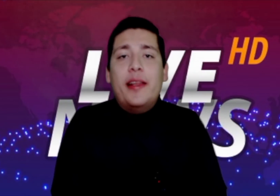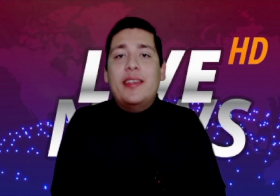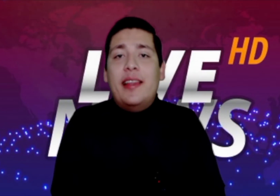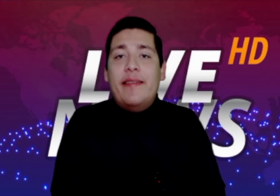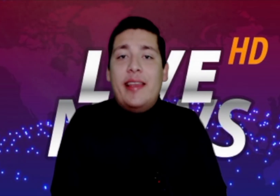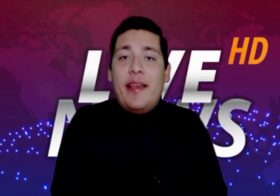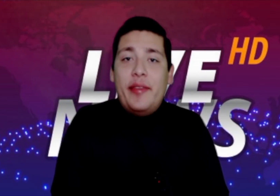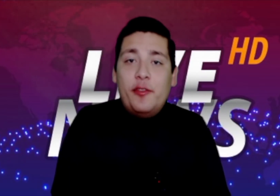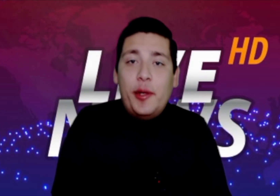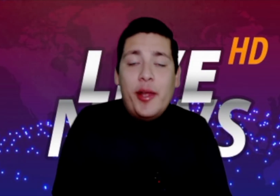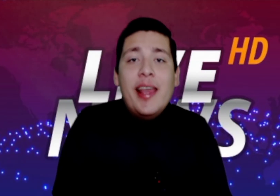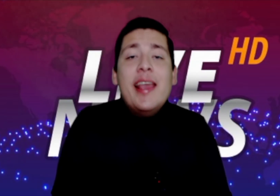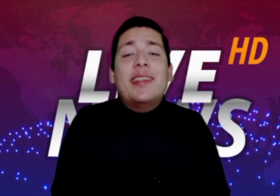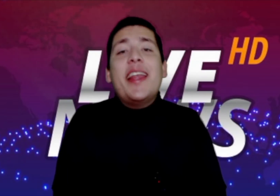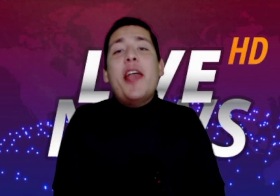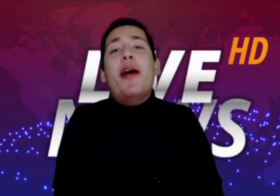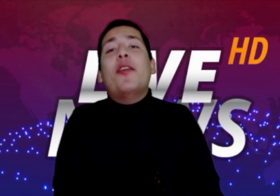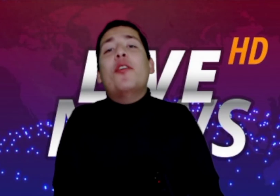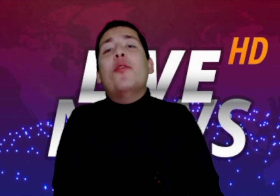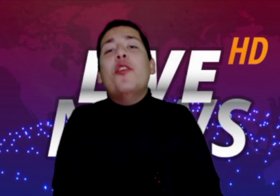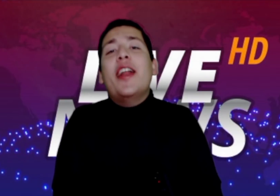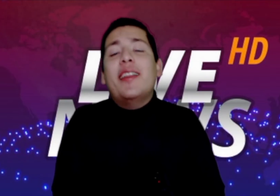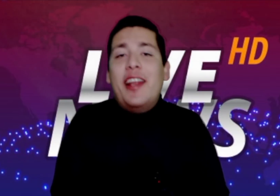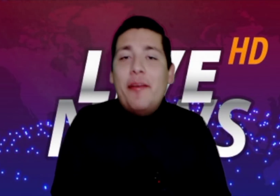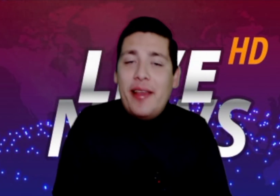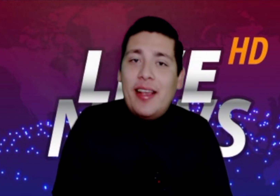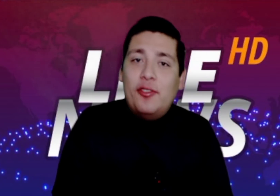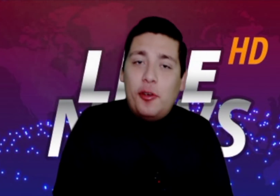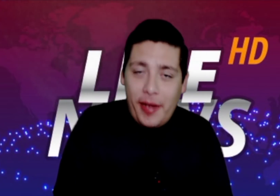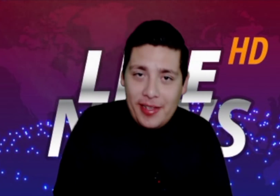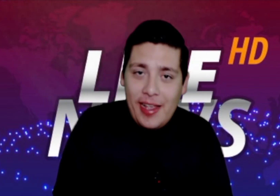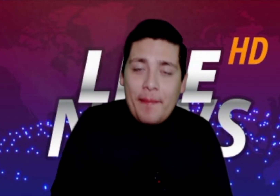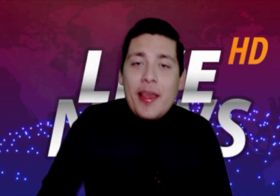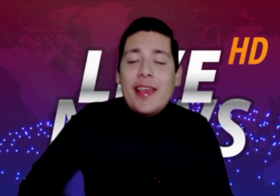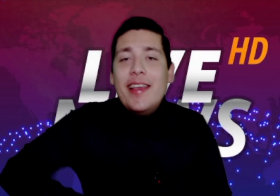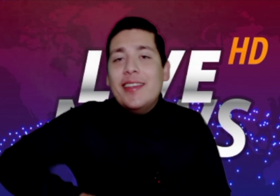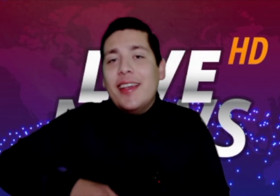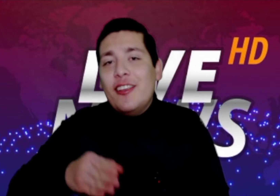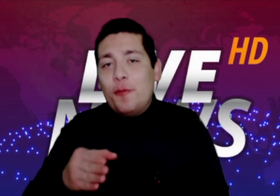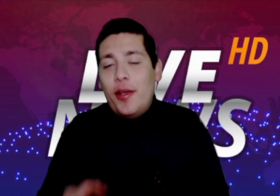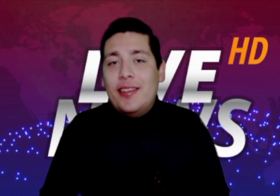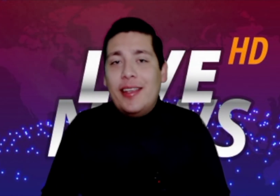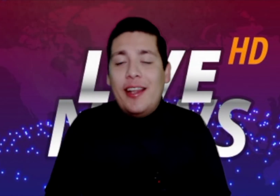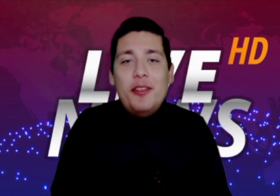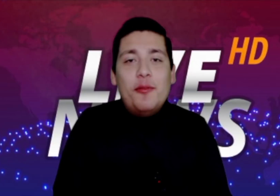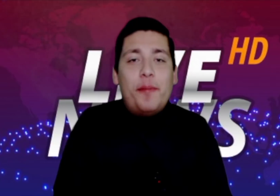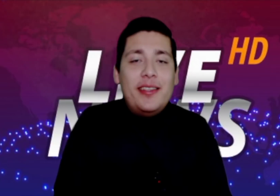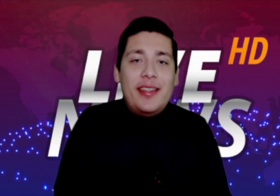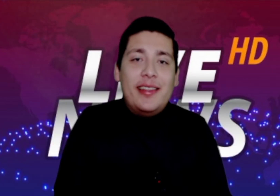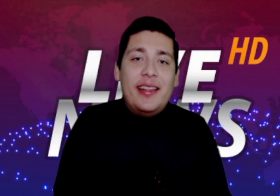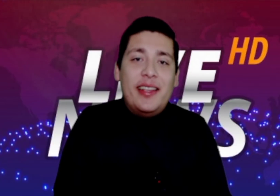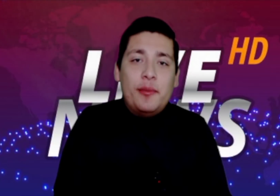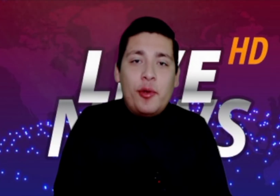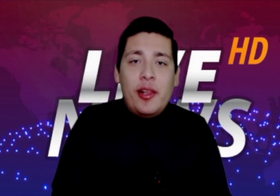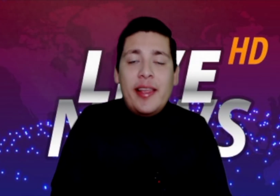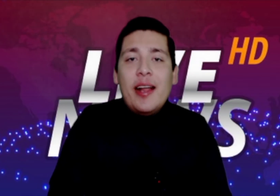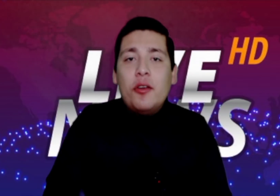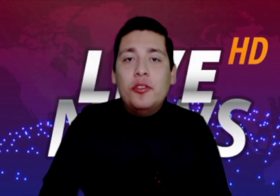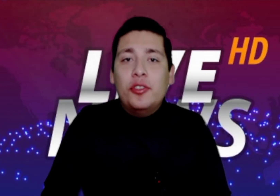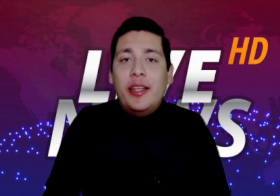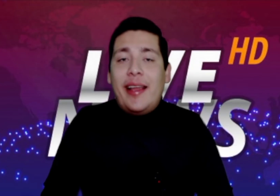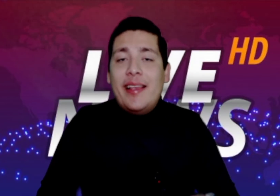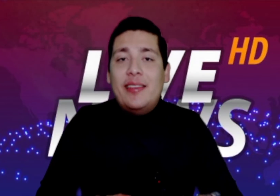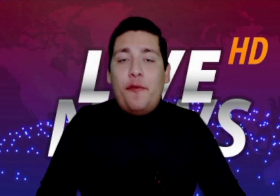del presidente Andrés Manuel, se llevaron una tremenda sorpresa. Y es que después de que el mismo presidente Andrés Manuel